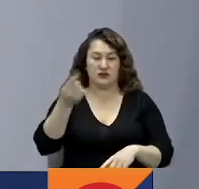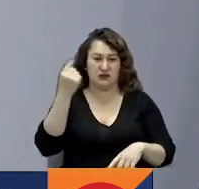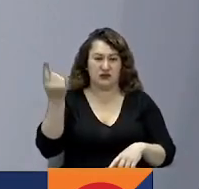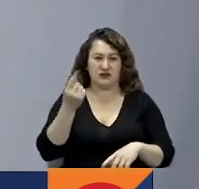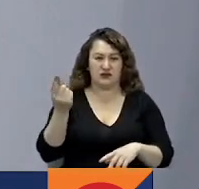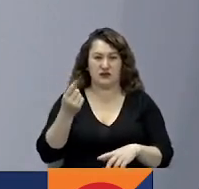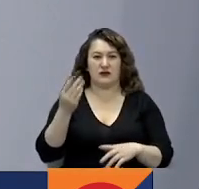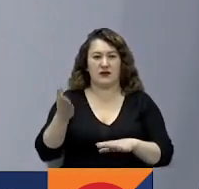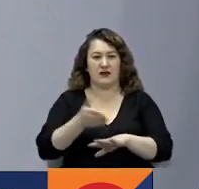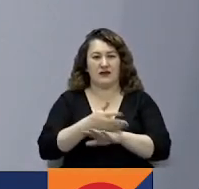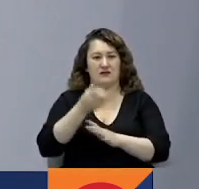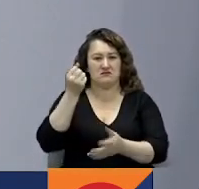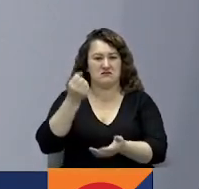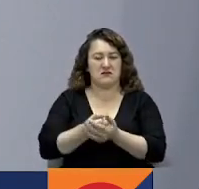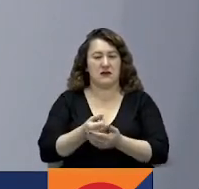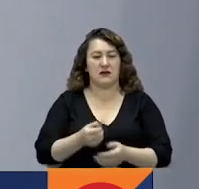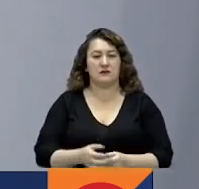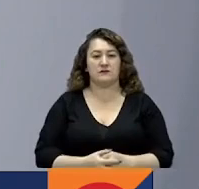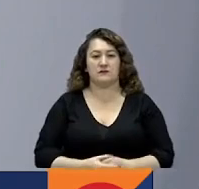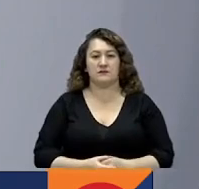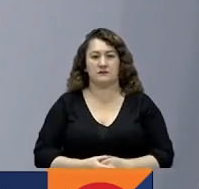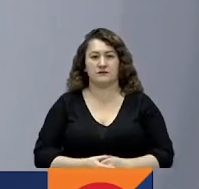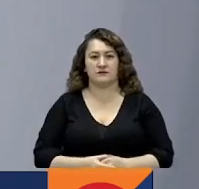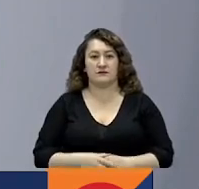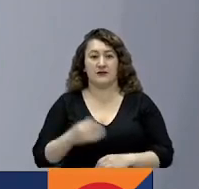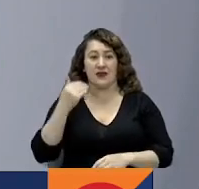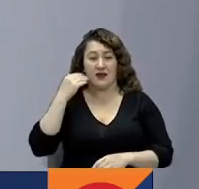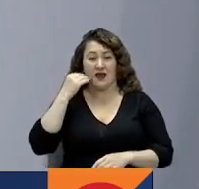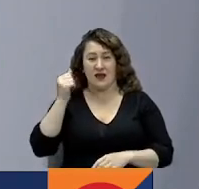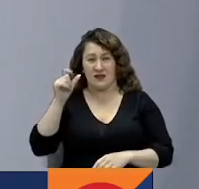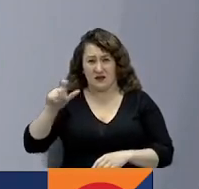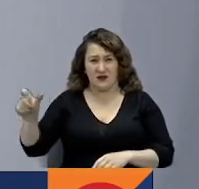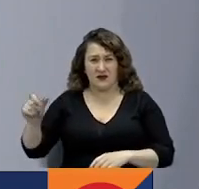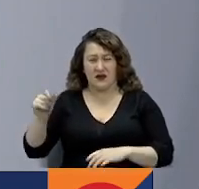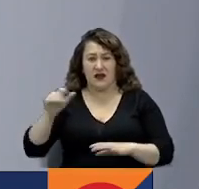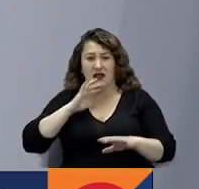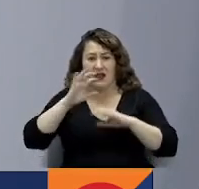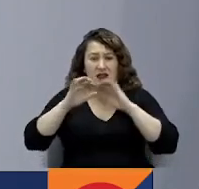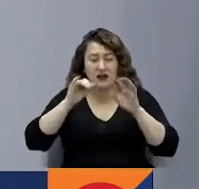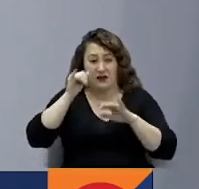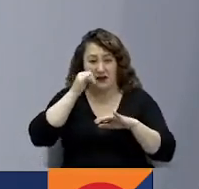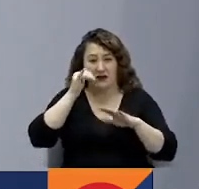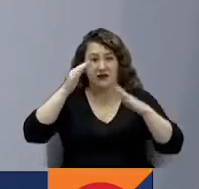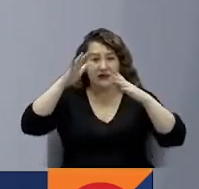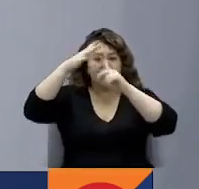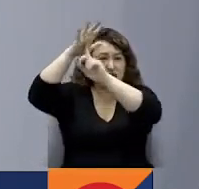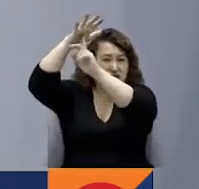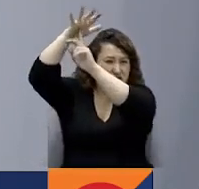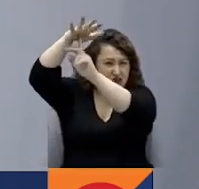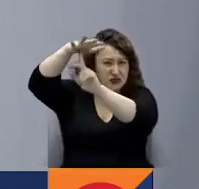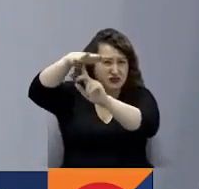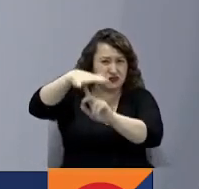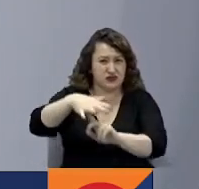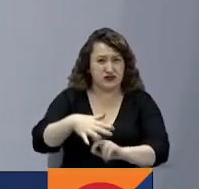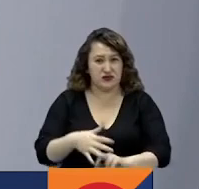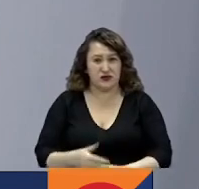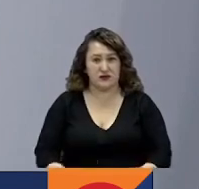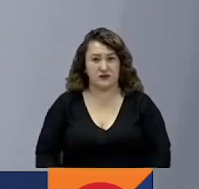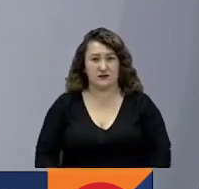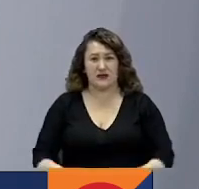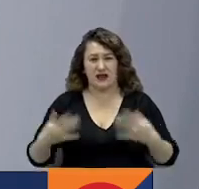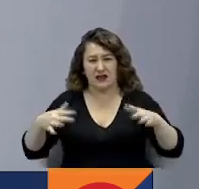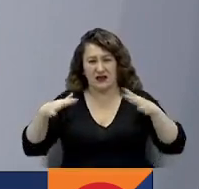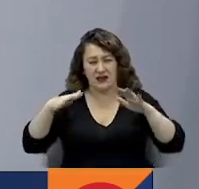de impactar con el suelo. Aterrado se escucha a las personas que graban el accidente. Se cayó. ¡Ay, se cayó el